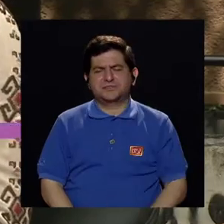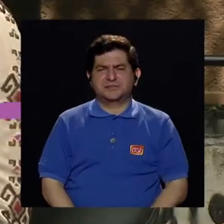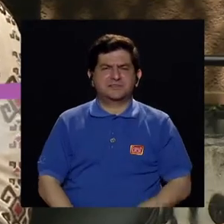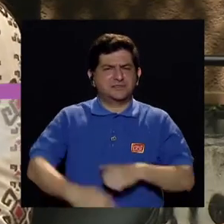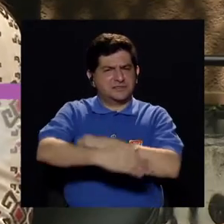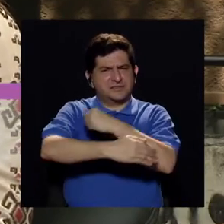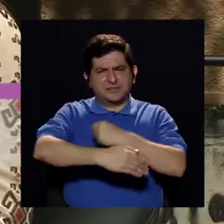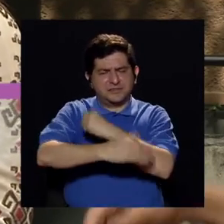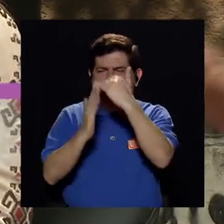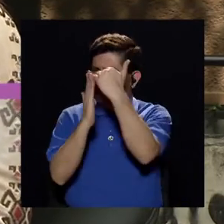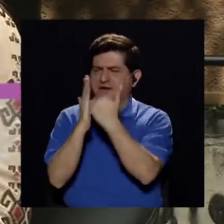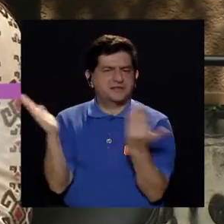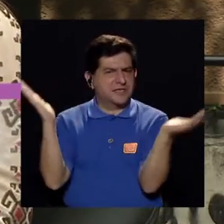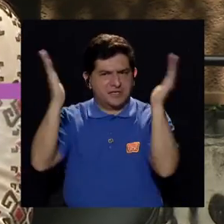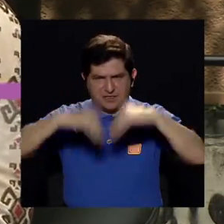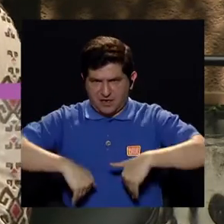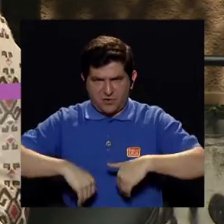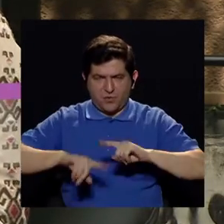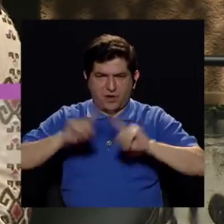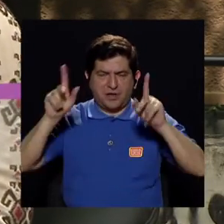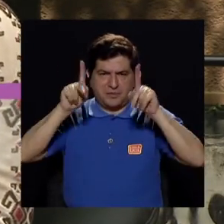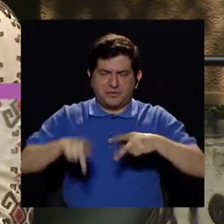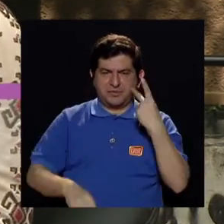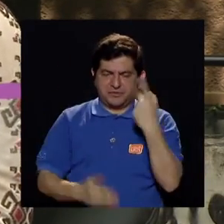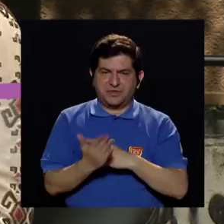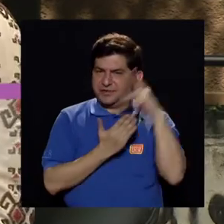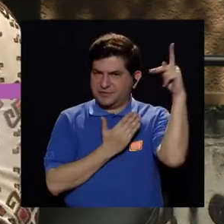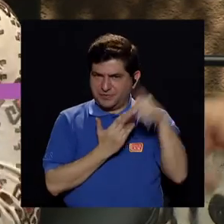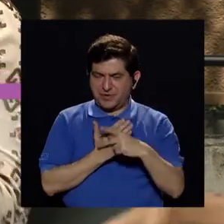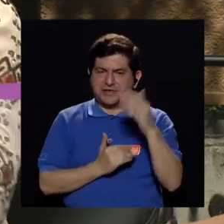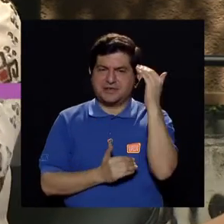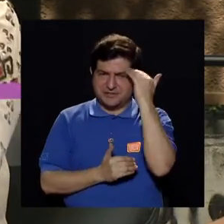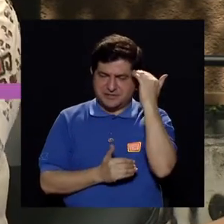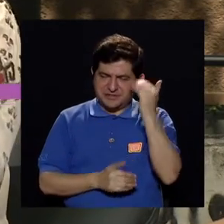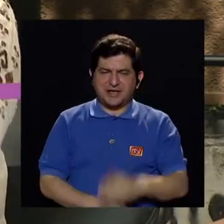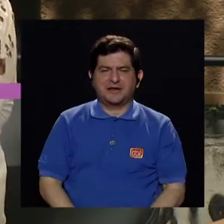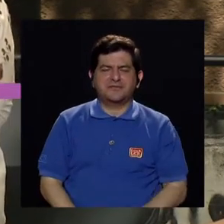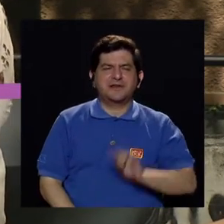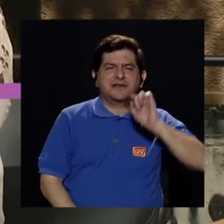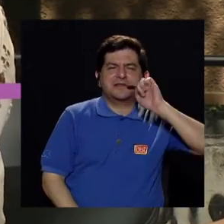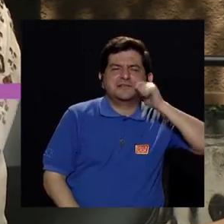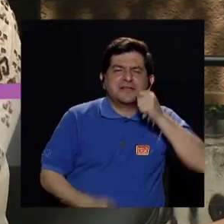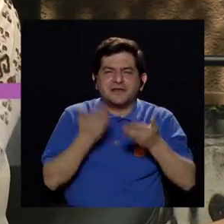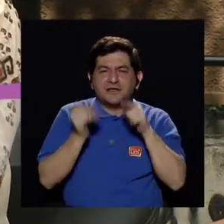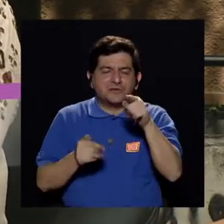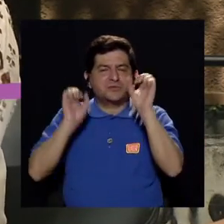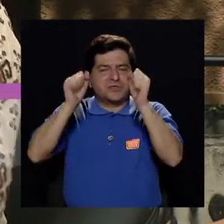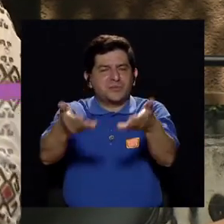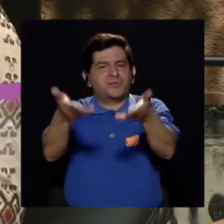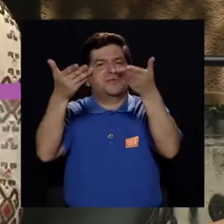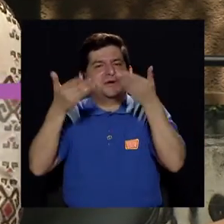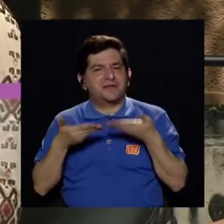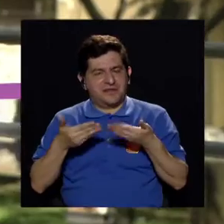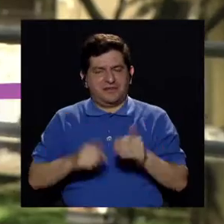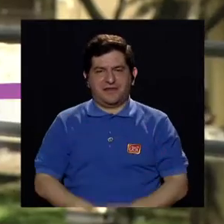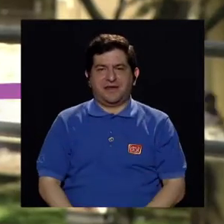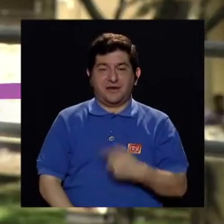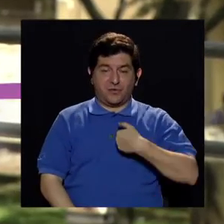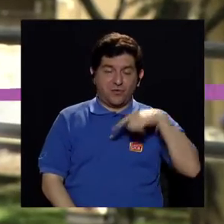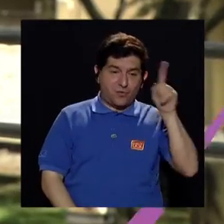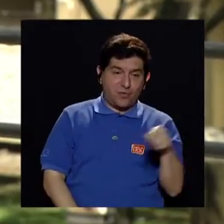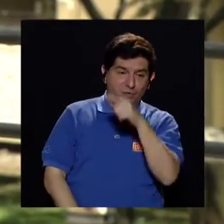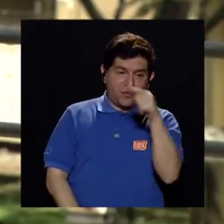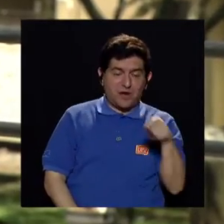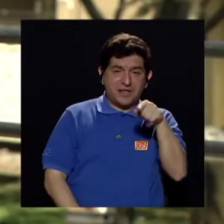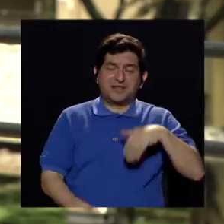receta, pero sí sería oportuno que nuestros amigos televidentes sepan esos ciertos tips o secretitos, claro, que tal vez usted nos pueda brindar para poder